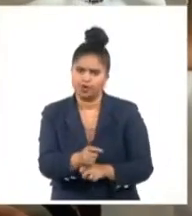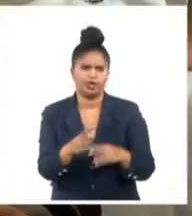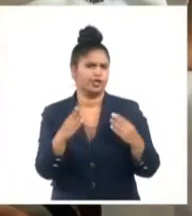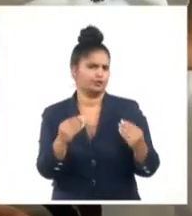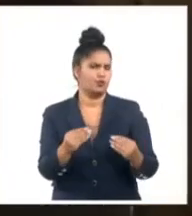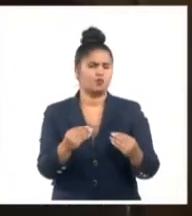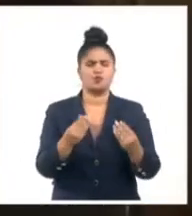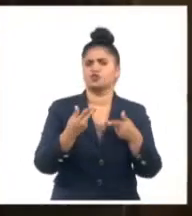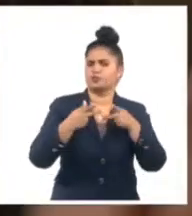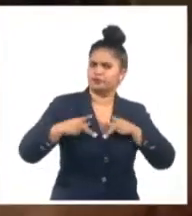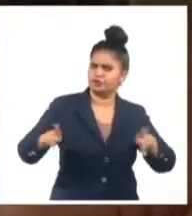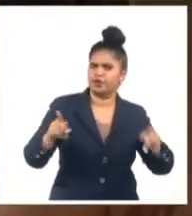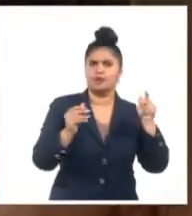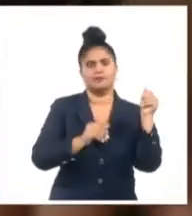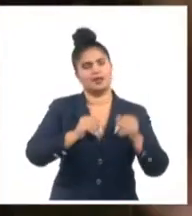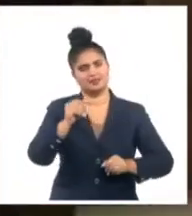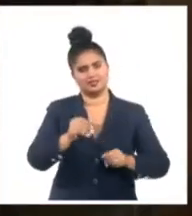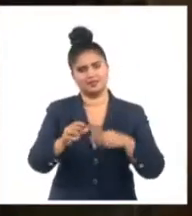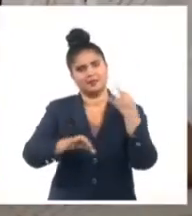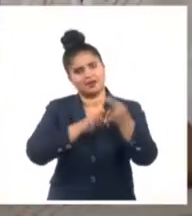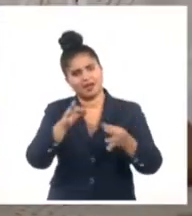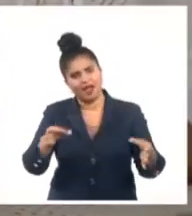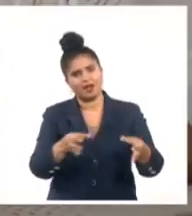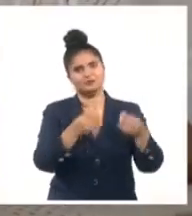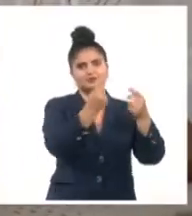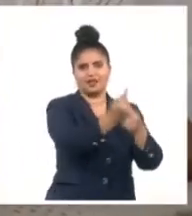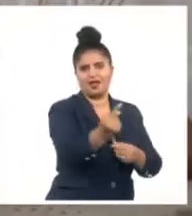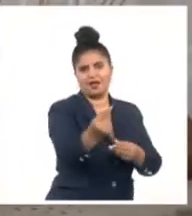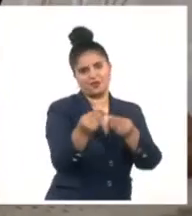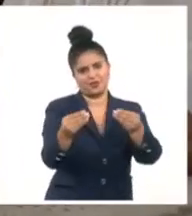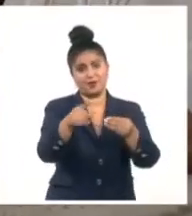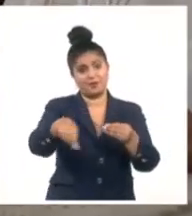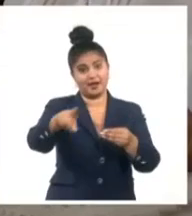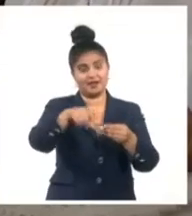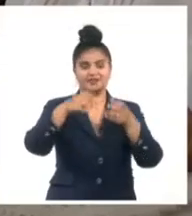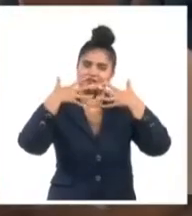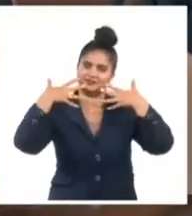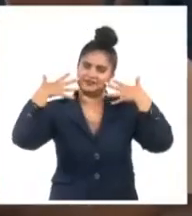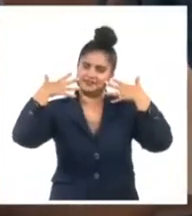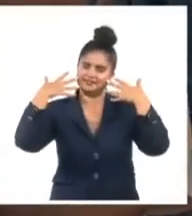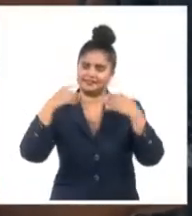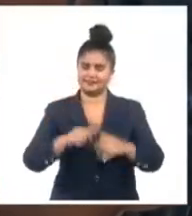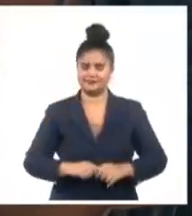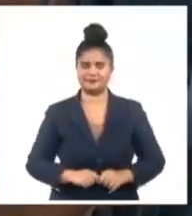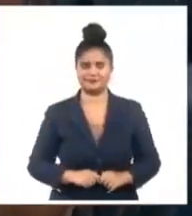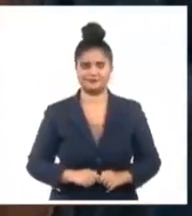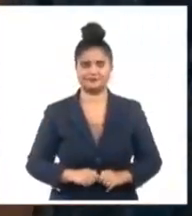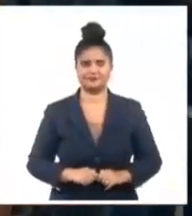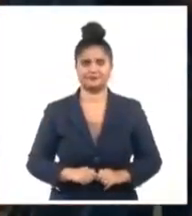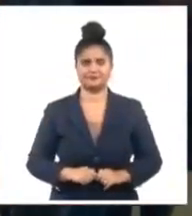para con este gesto refrendar esa responsabilidad del Estado con su cuidado y protección.